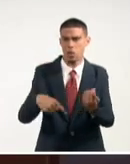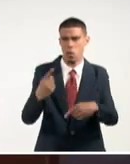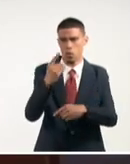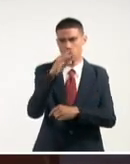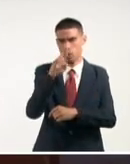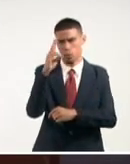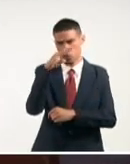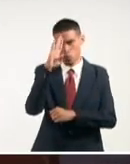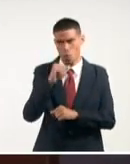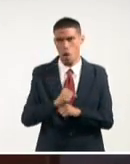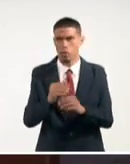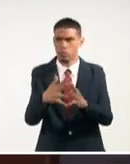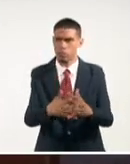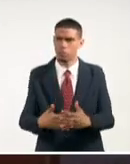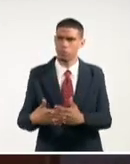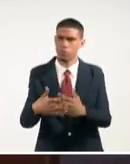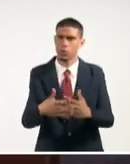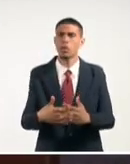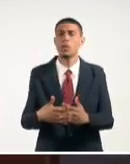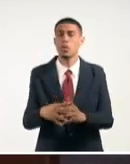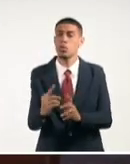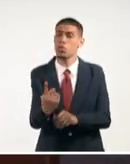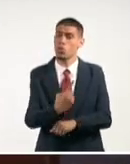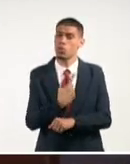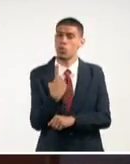nos hemos visto obligados